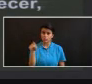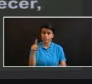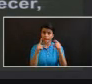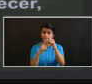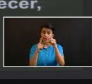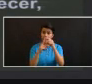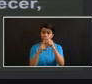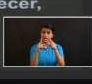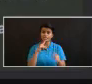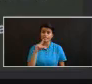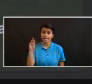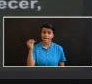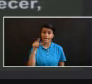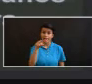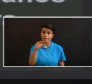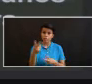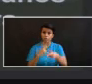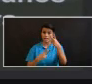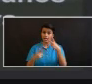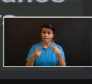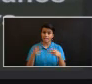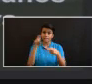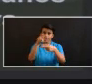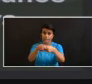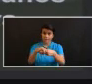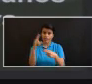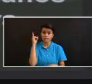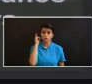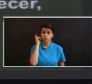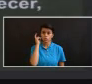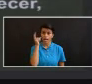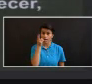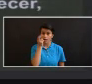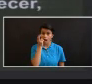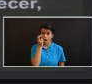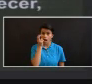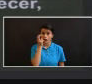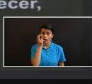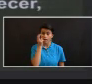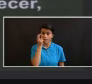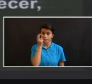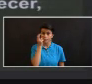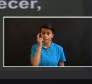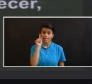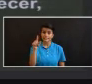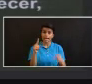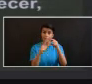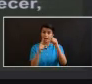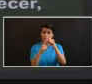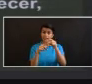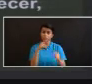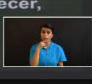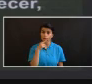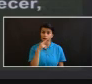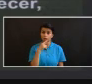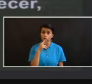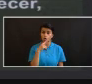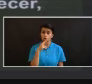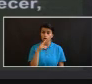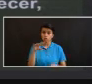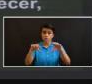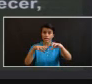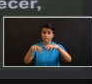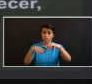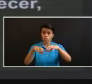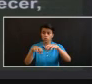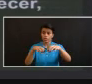palabra dice que ellos venían, se sentaban a oírle. Esa es la palabra, es un verbo, es una acción. Dijimos